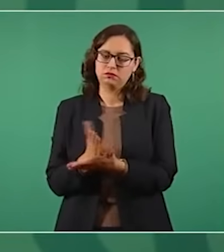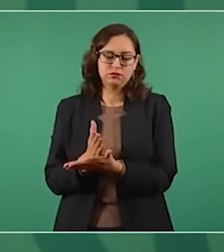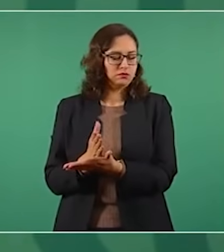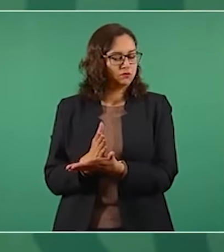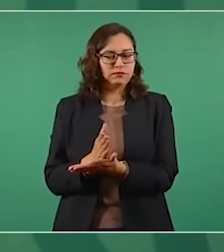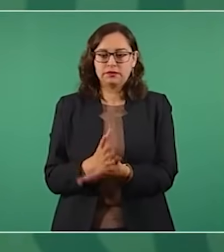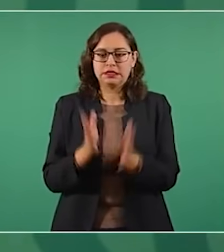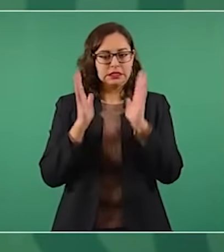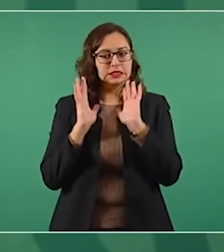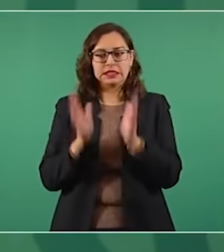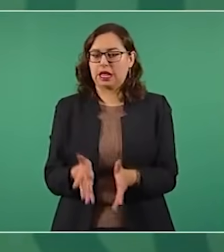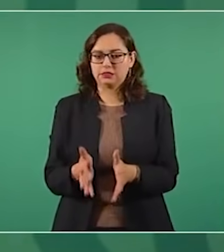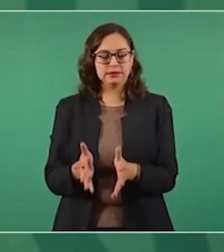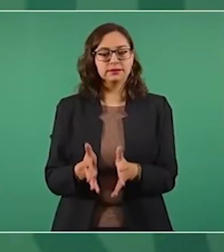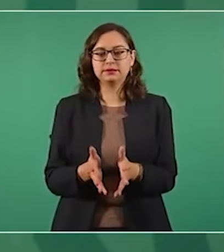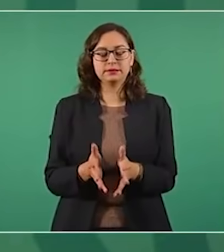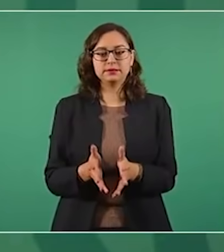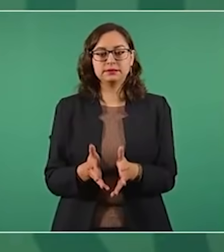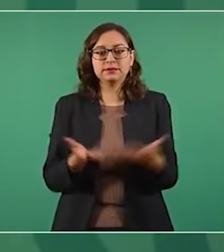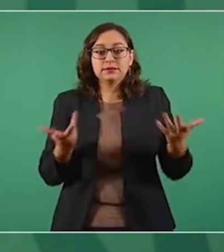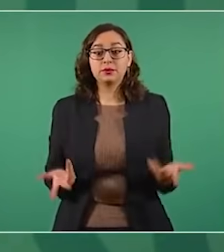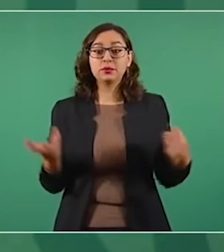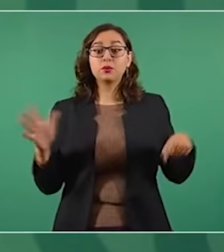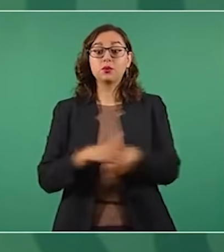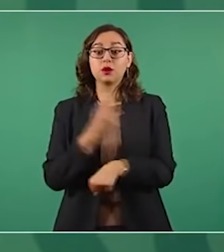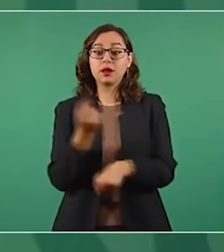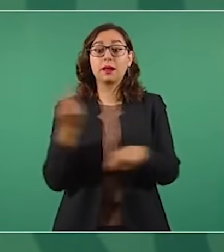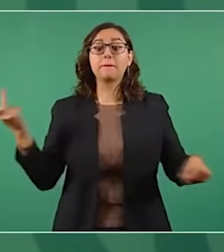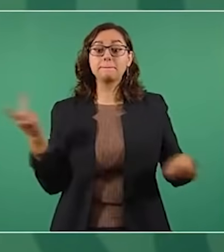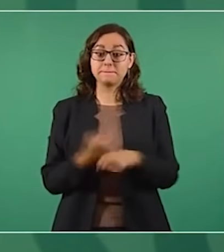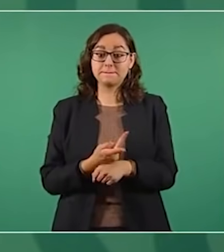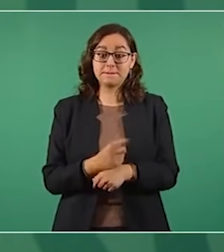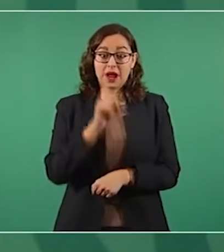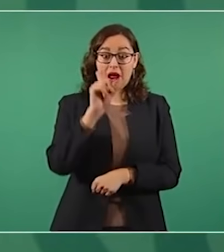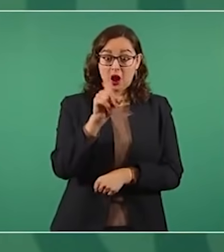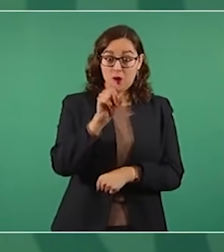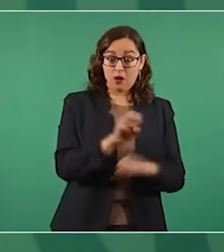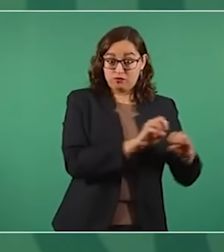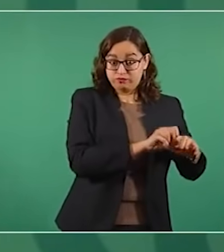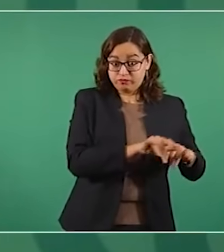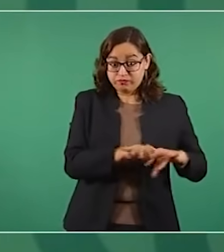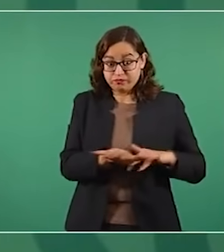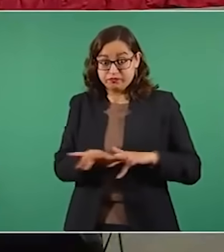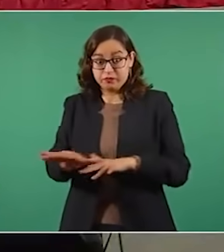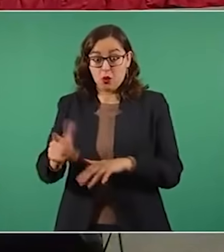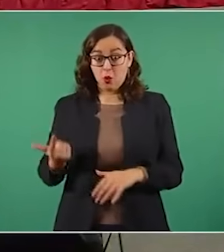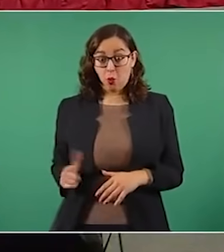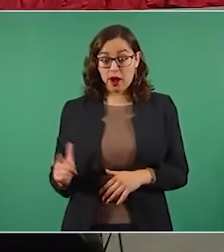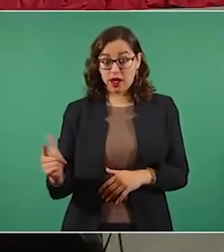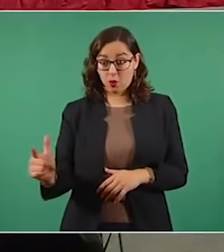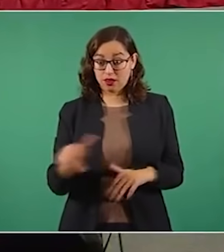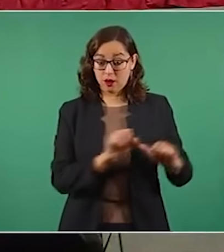Es imposible, porque se tendrían que inundar tres pueblos